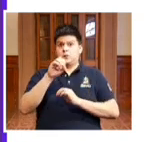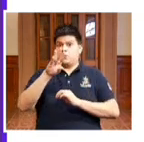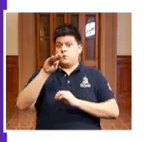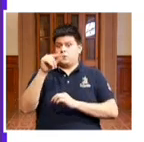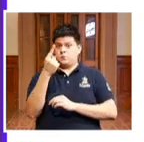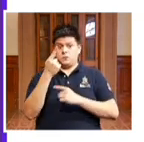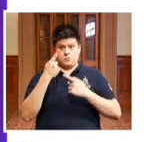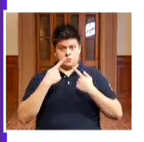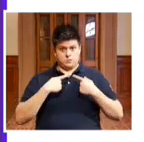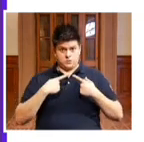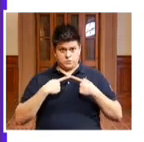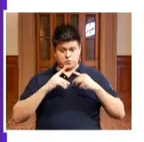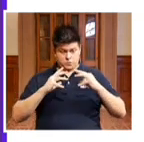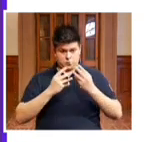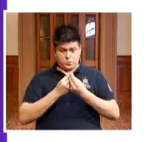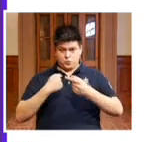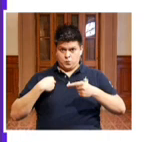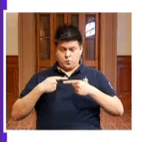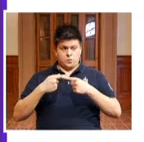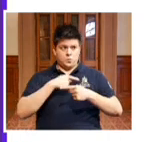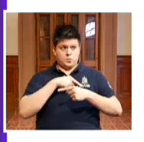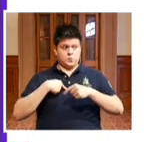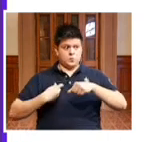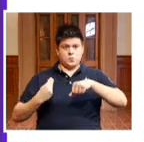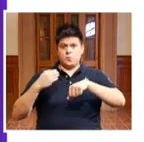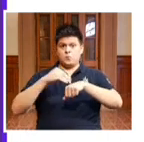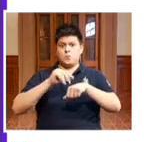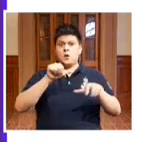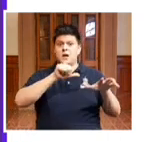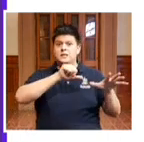89.091 casos y estamos sumando